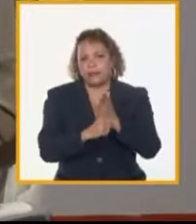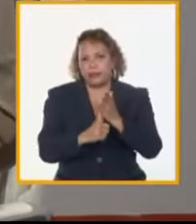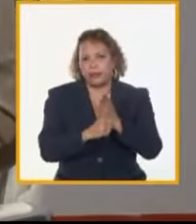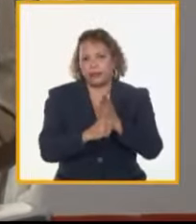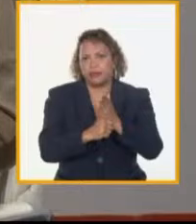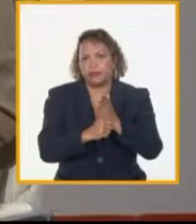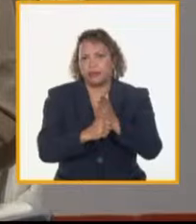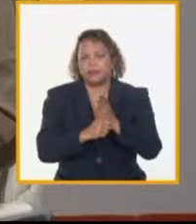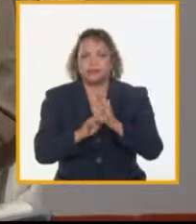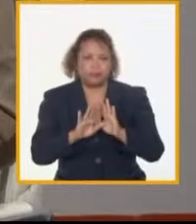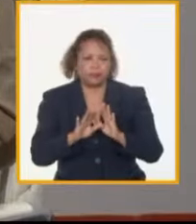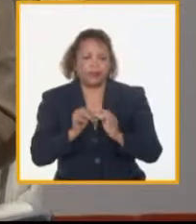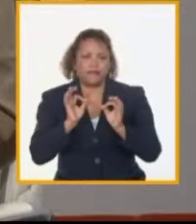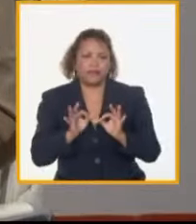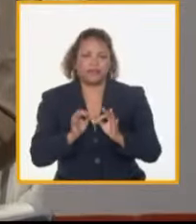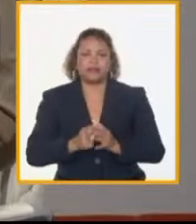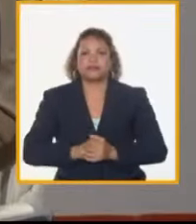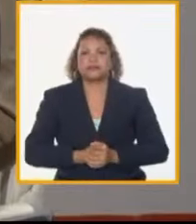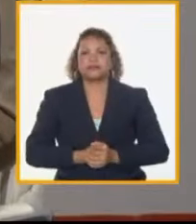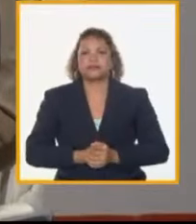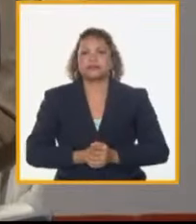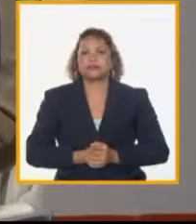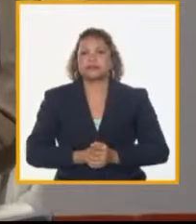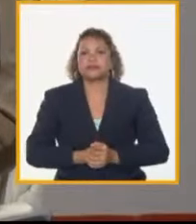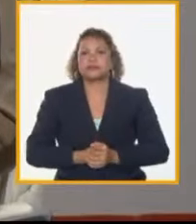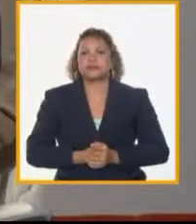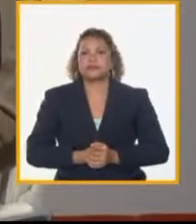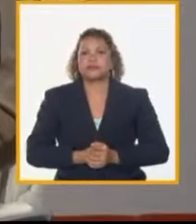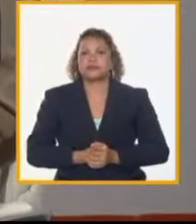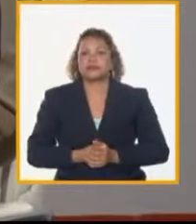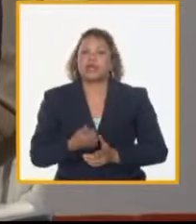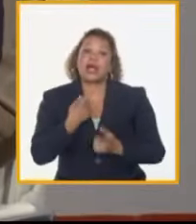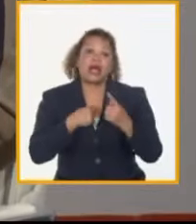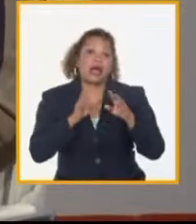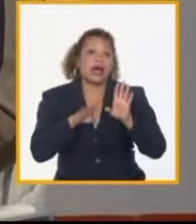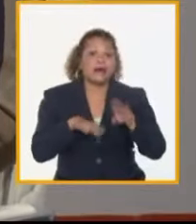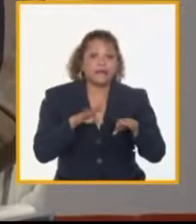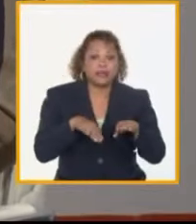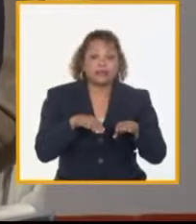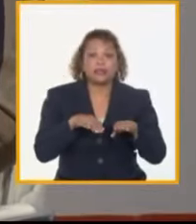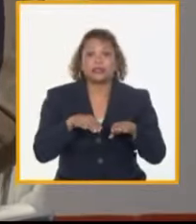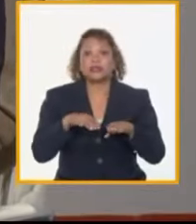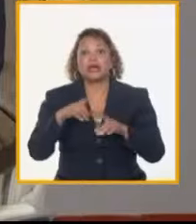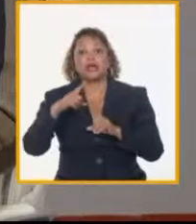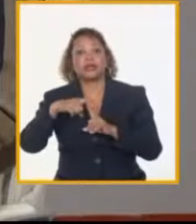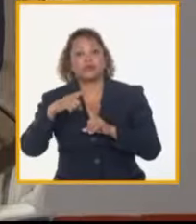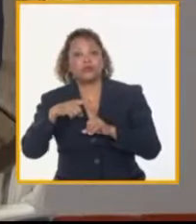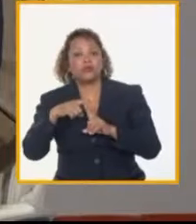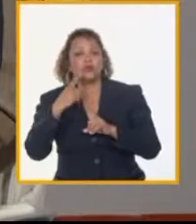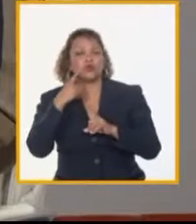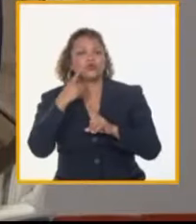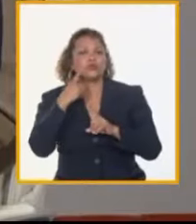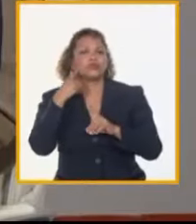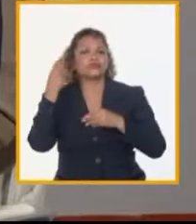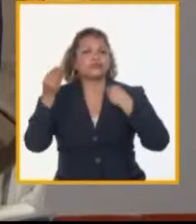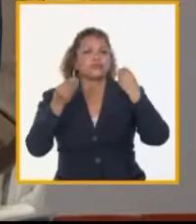como el de Santa Clara, de ejemplo. Ahora, hay turnos que nosotros valoramos hace unos